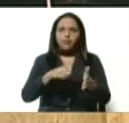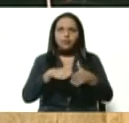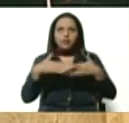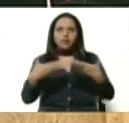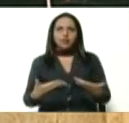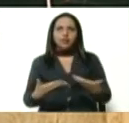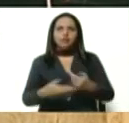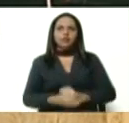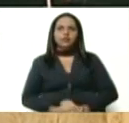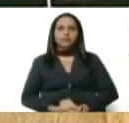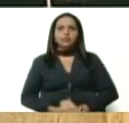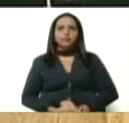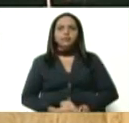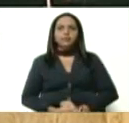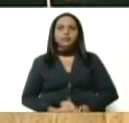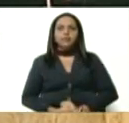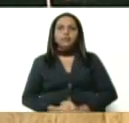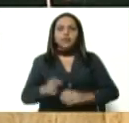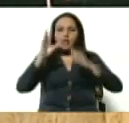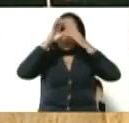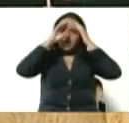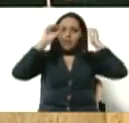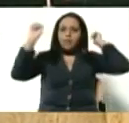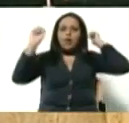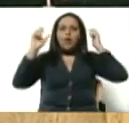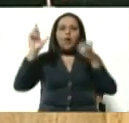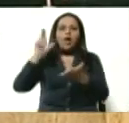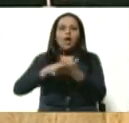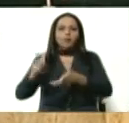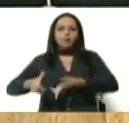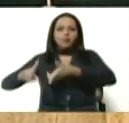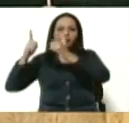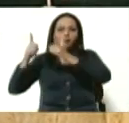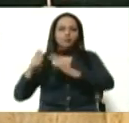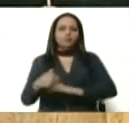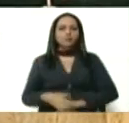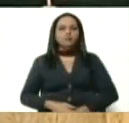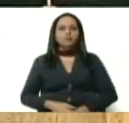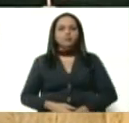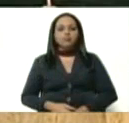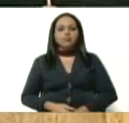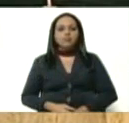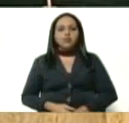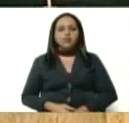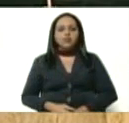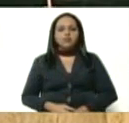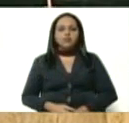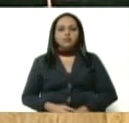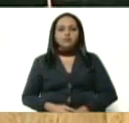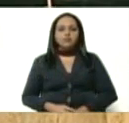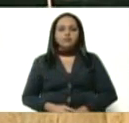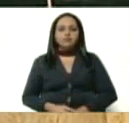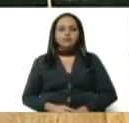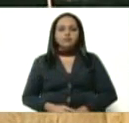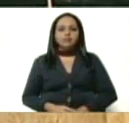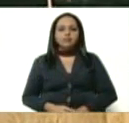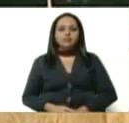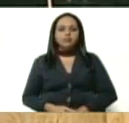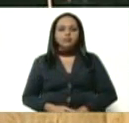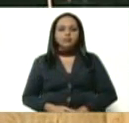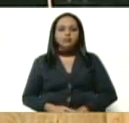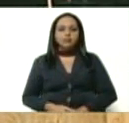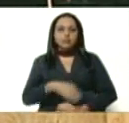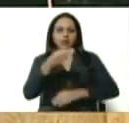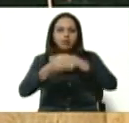acta el embajador acreditado en la República Bolivariana de Venezuela, excelentísimo señor Li Baurón. Les comentaba entonces